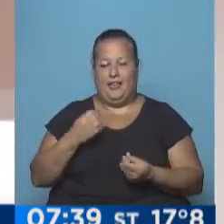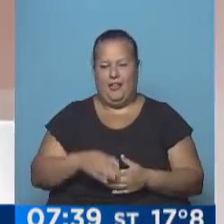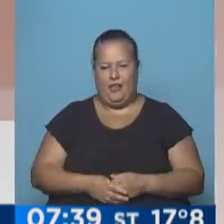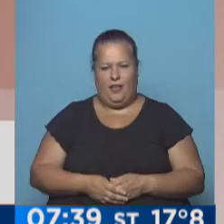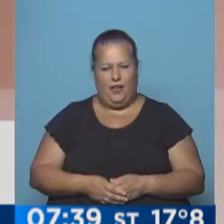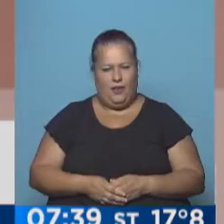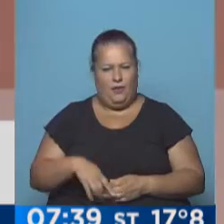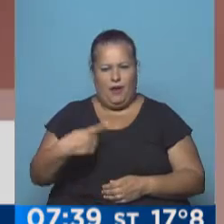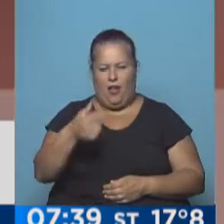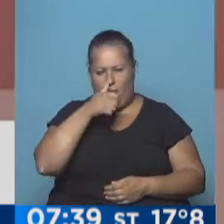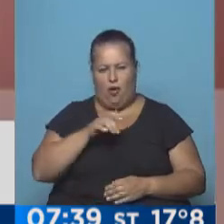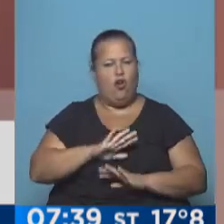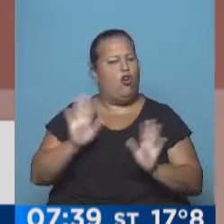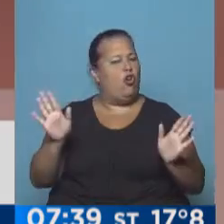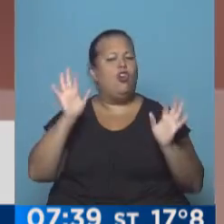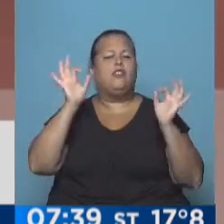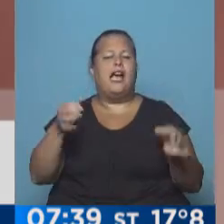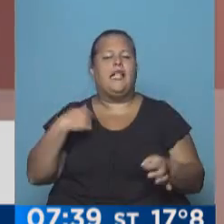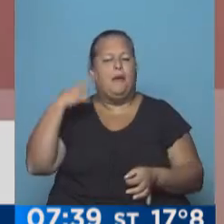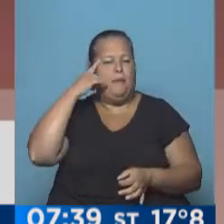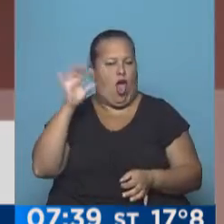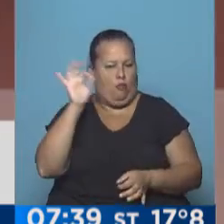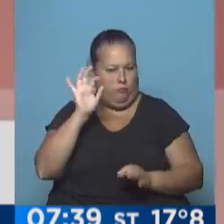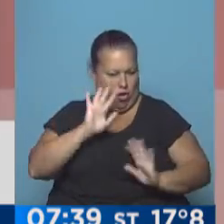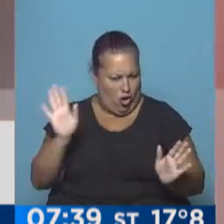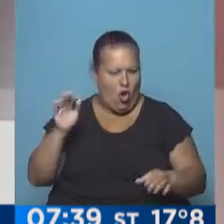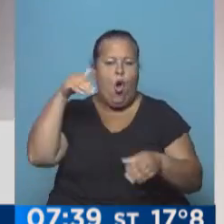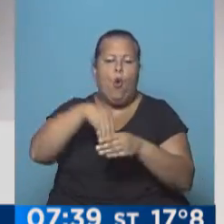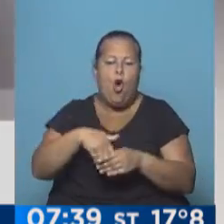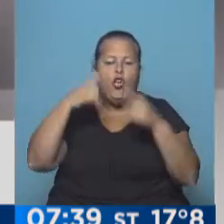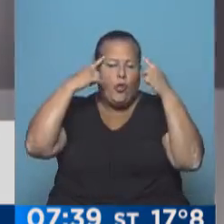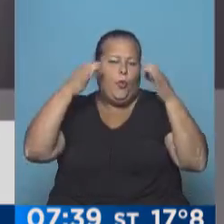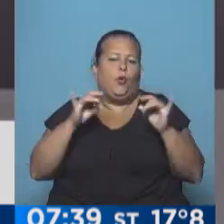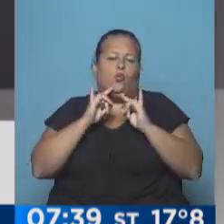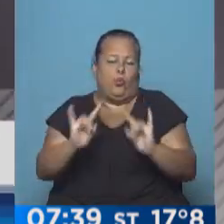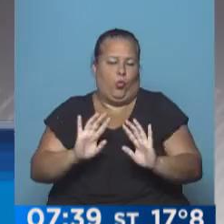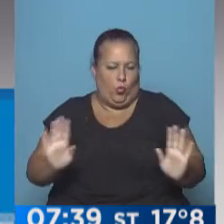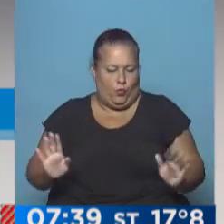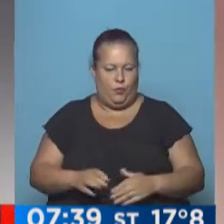a votar el domingo. No, ya saben lo que pienso, que voten en conciencia.